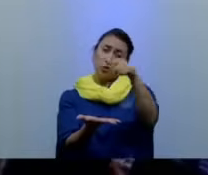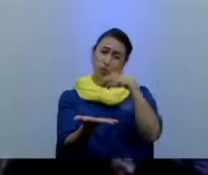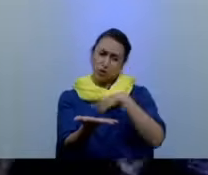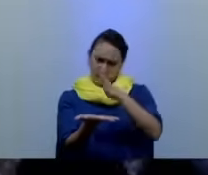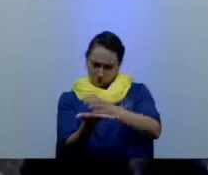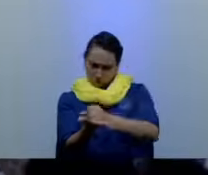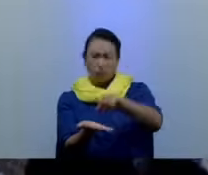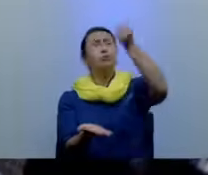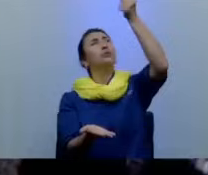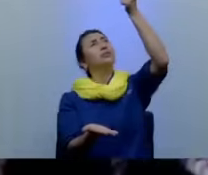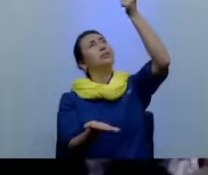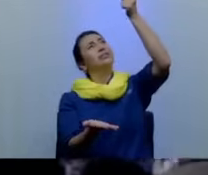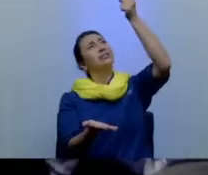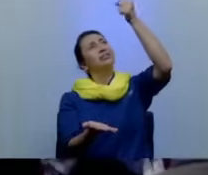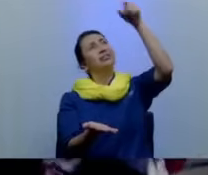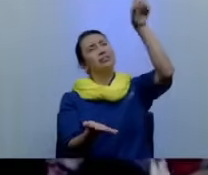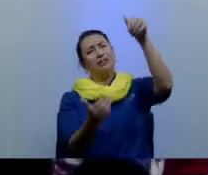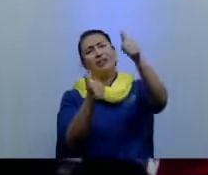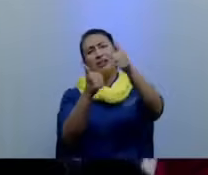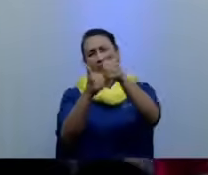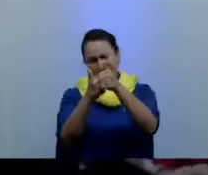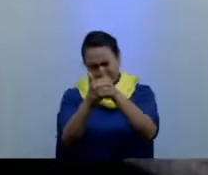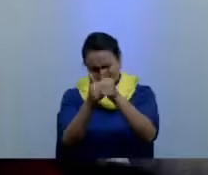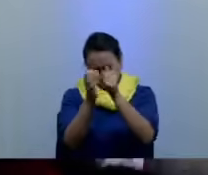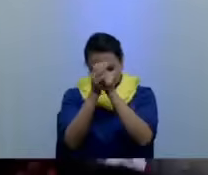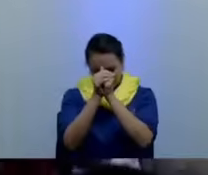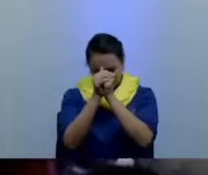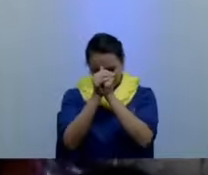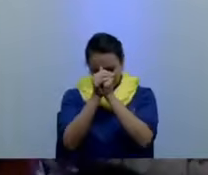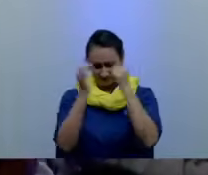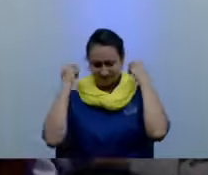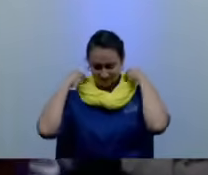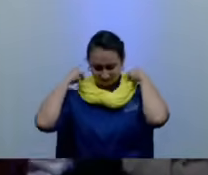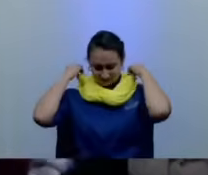Nosotros. Padre, en el nombre de Jesús, gracias.